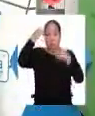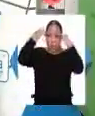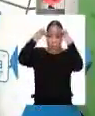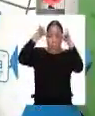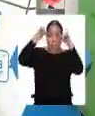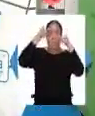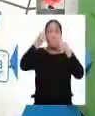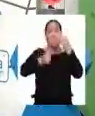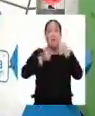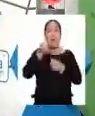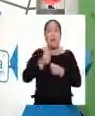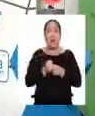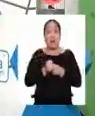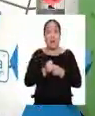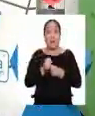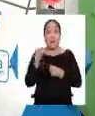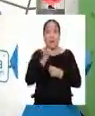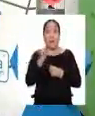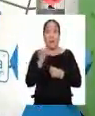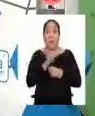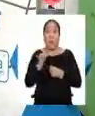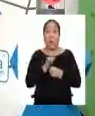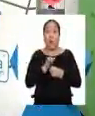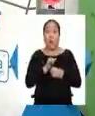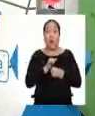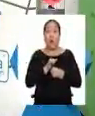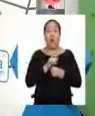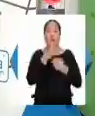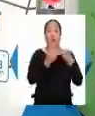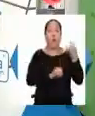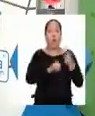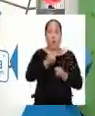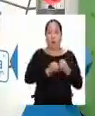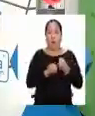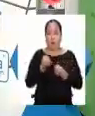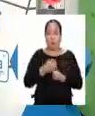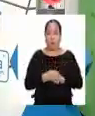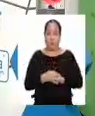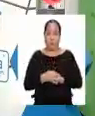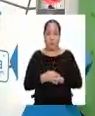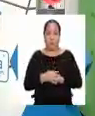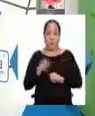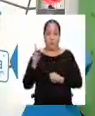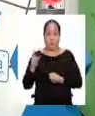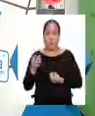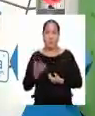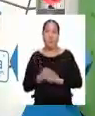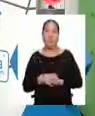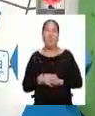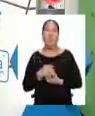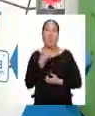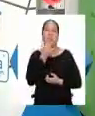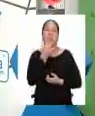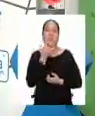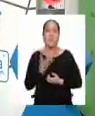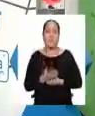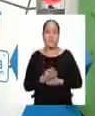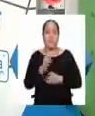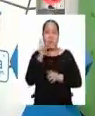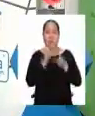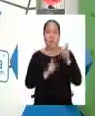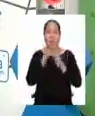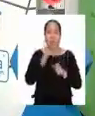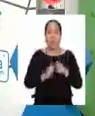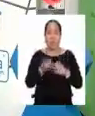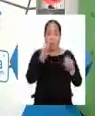liberar al día la misma cantidad de gases contaminantes que un automóvil. Lo que sucede en ese caso es que la gente también malgasta